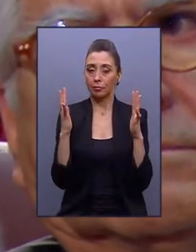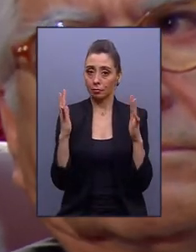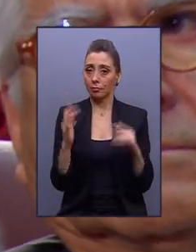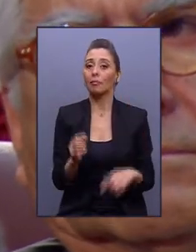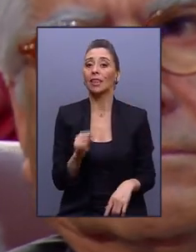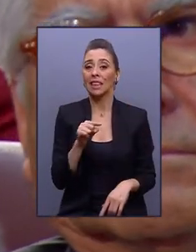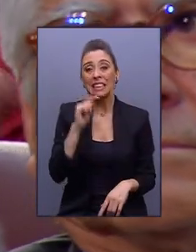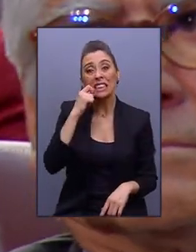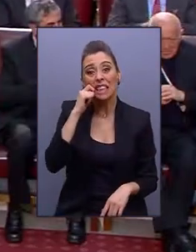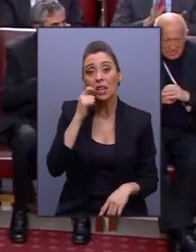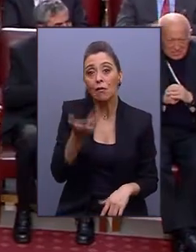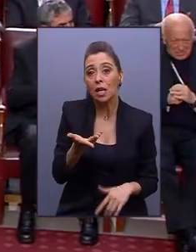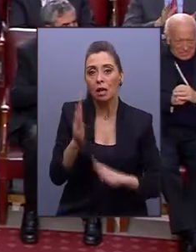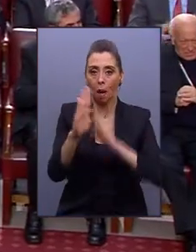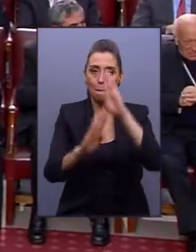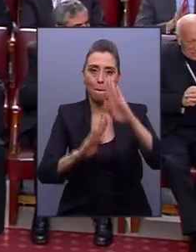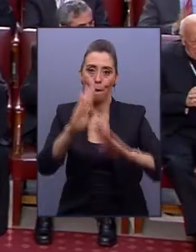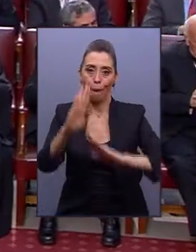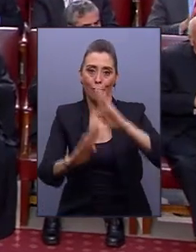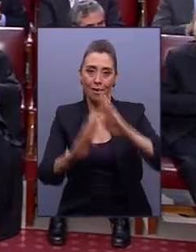Eso es proteger.